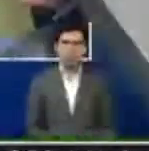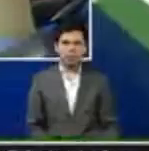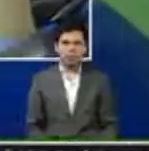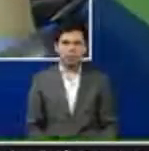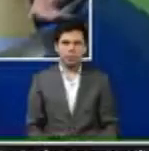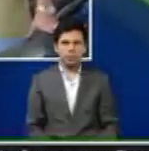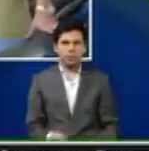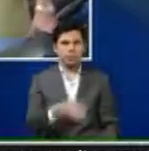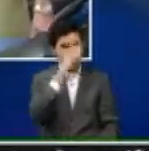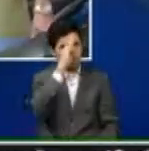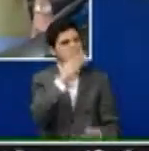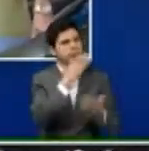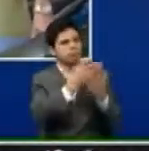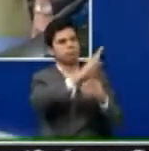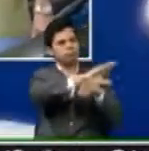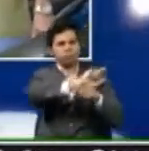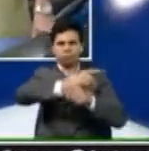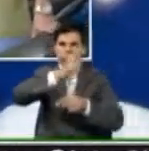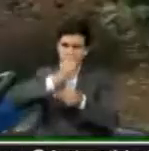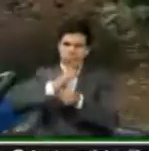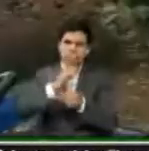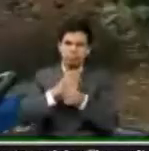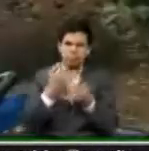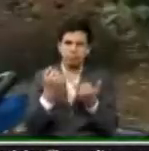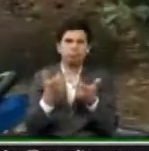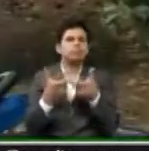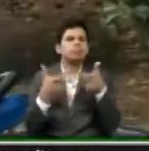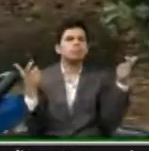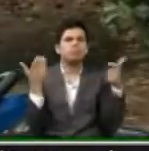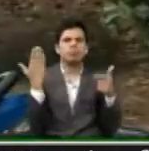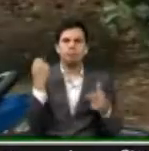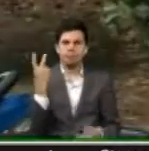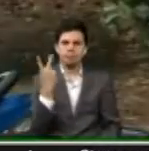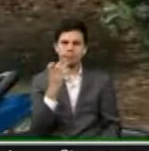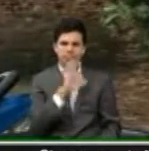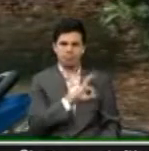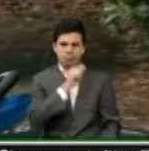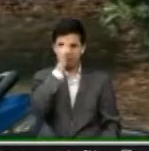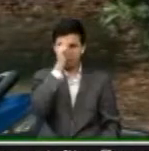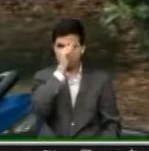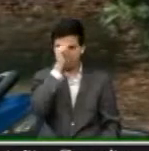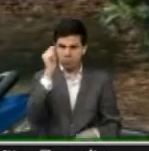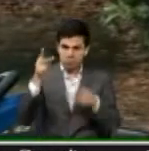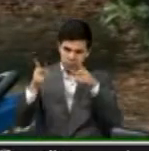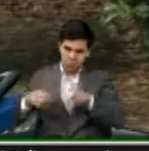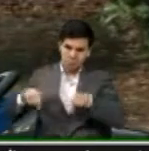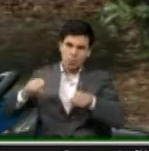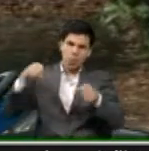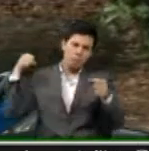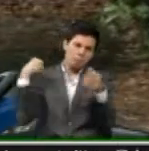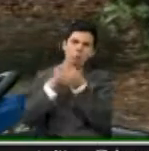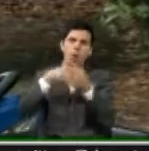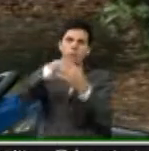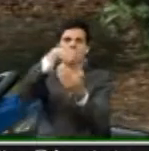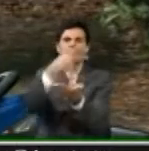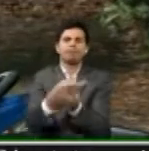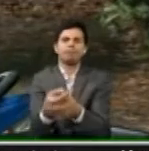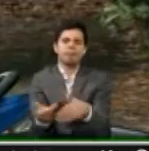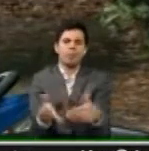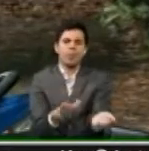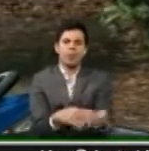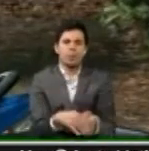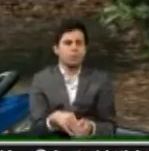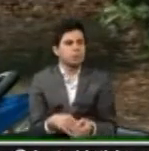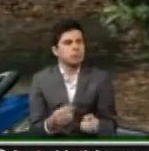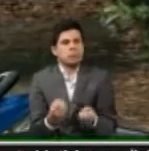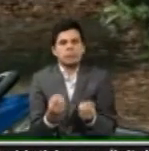buenas tardes. Pues sí, dentro de la racha de accidentes de este fin de semana, un motociclista perdió la vida. Pues estos siguen siendo